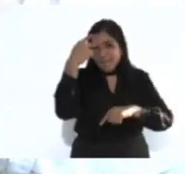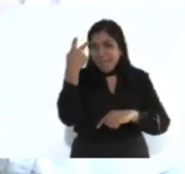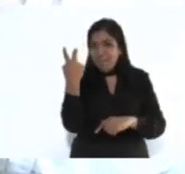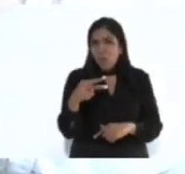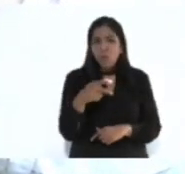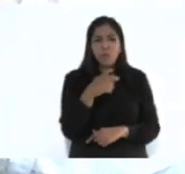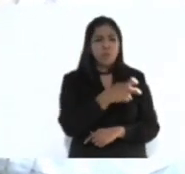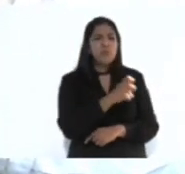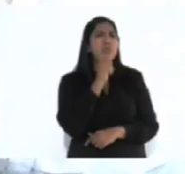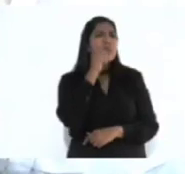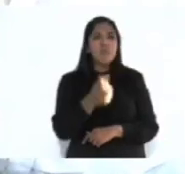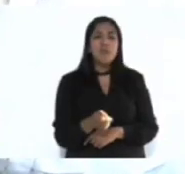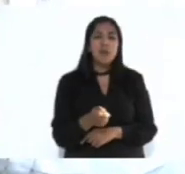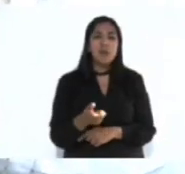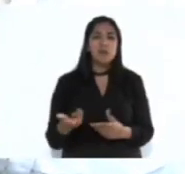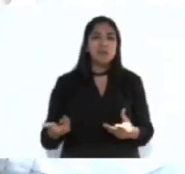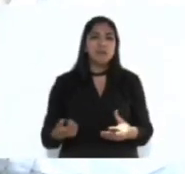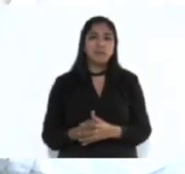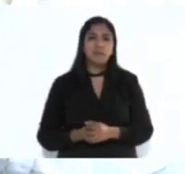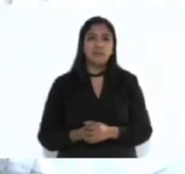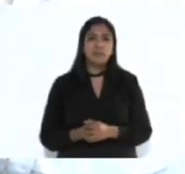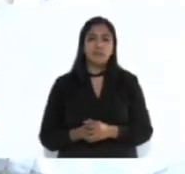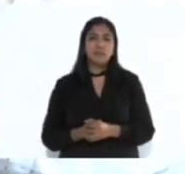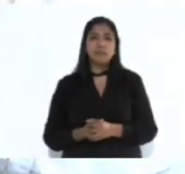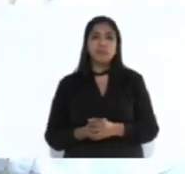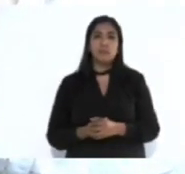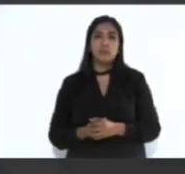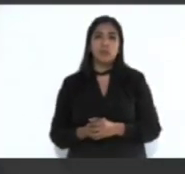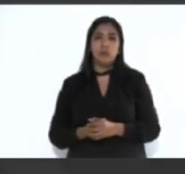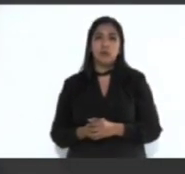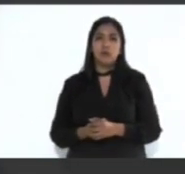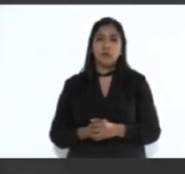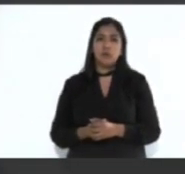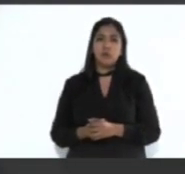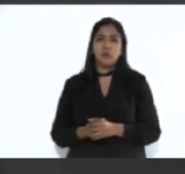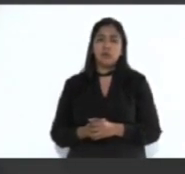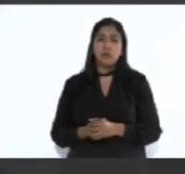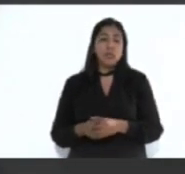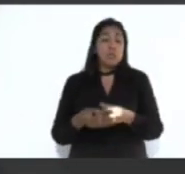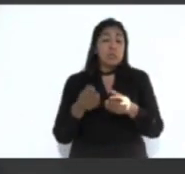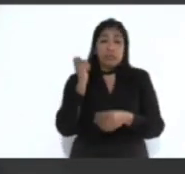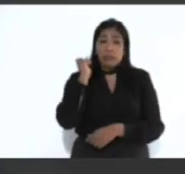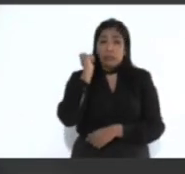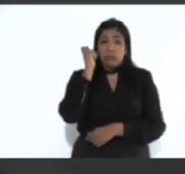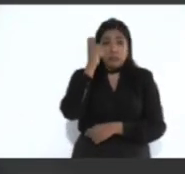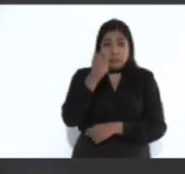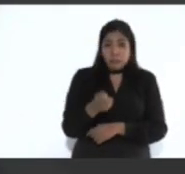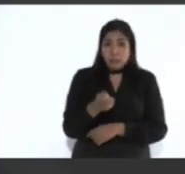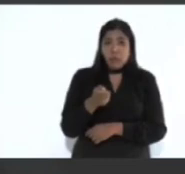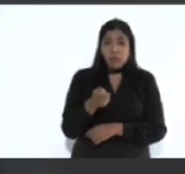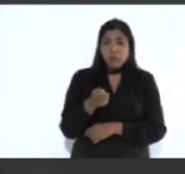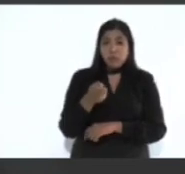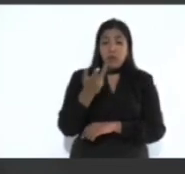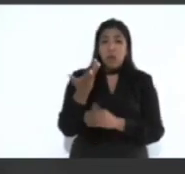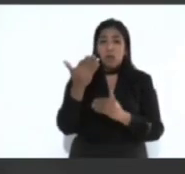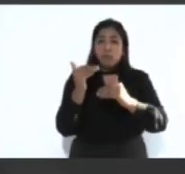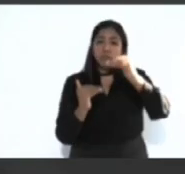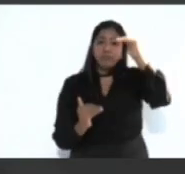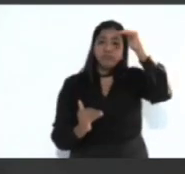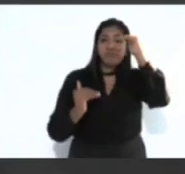resultado el disminuir en forma importante la desigualdad